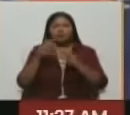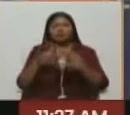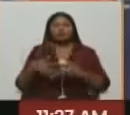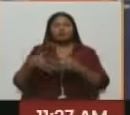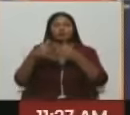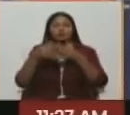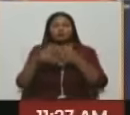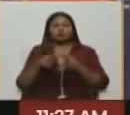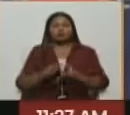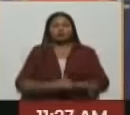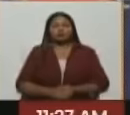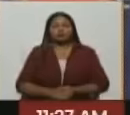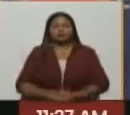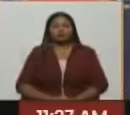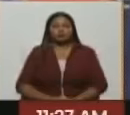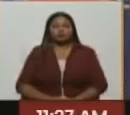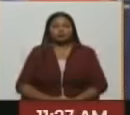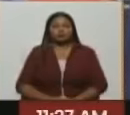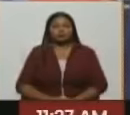Unidos,